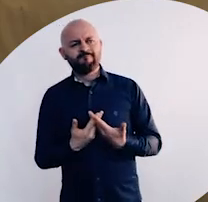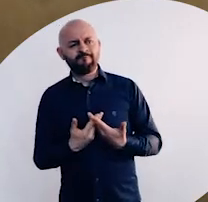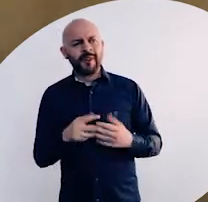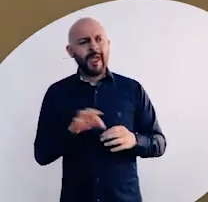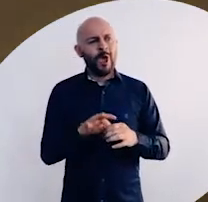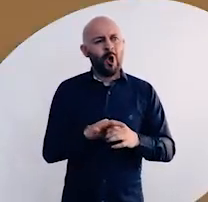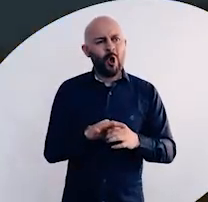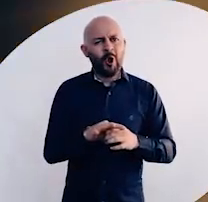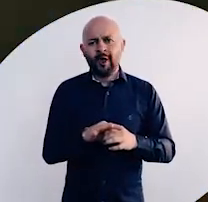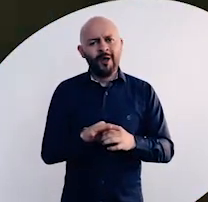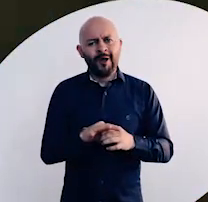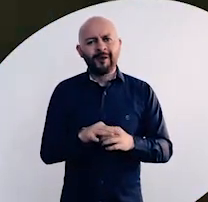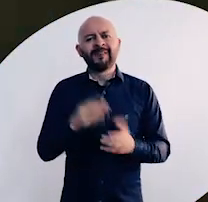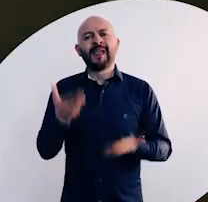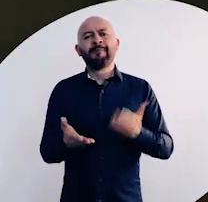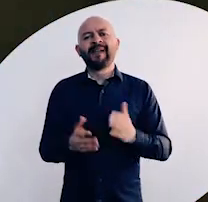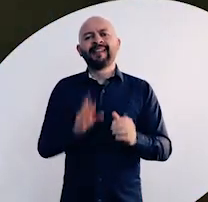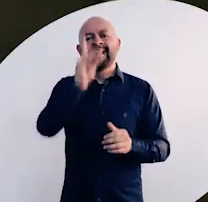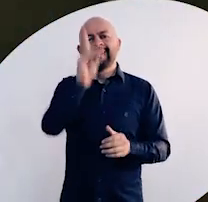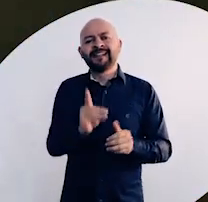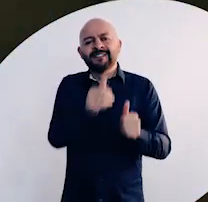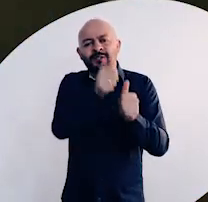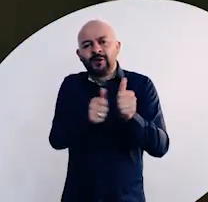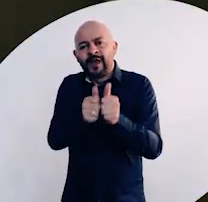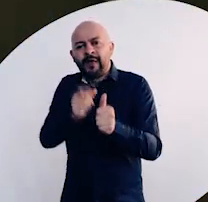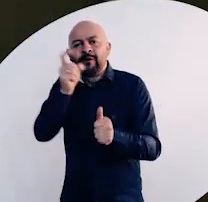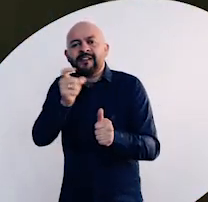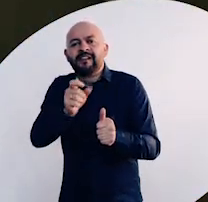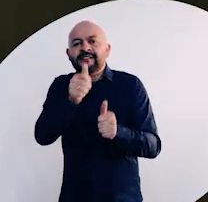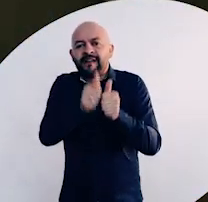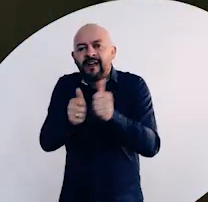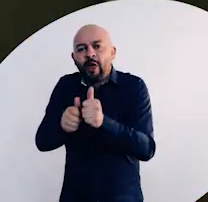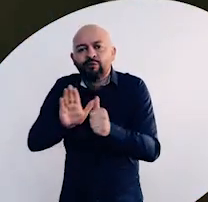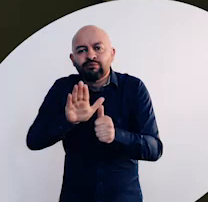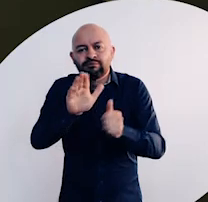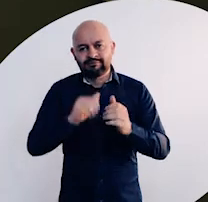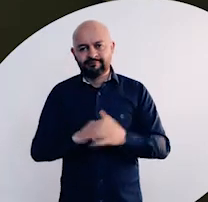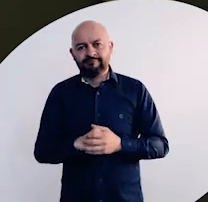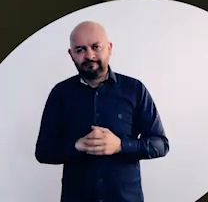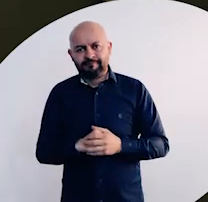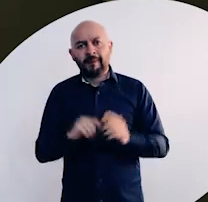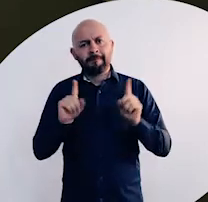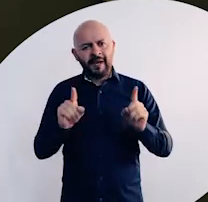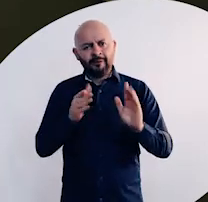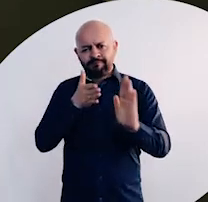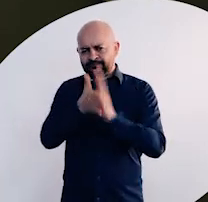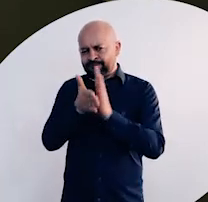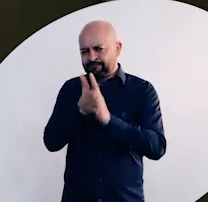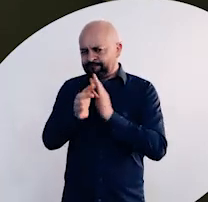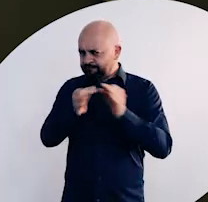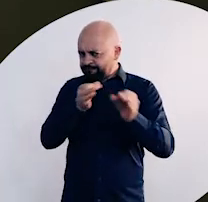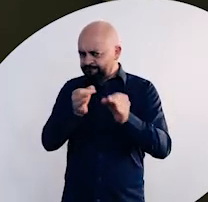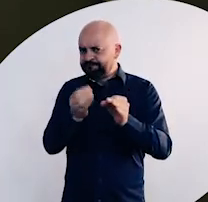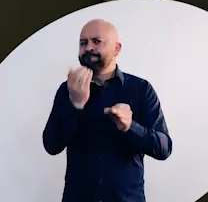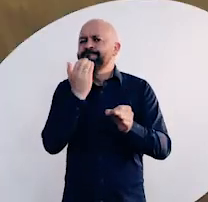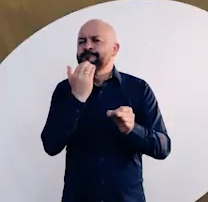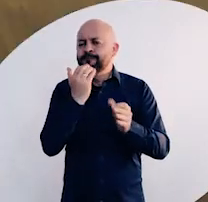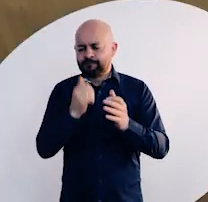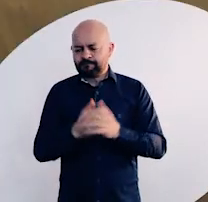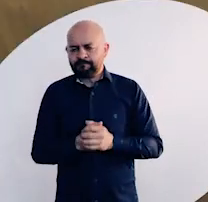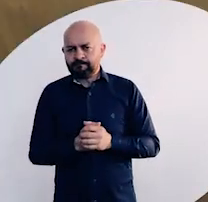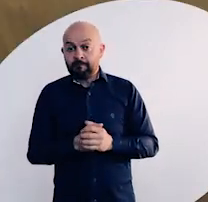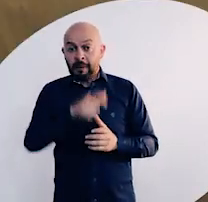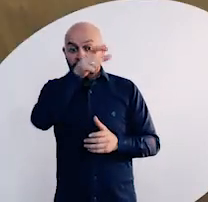receta única para ahorrar. Dependerá de las necesidades de cada persona, pero déjenme lo ilustro con un ejemplo.